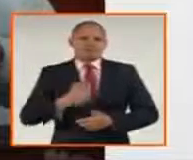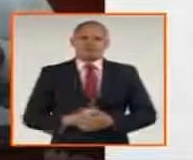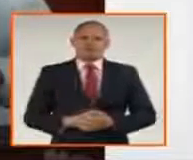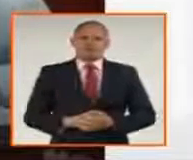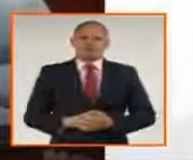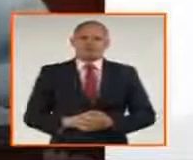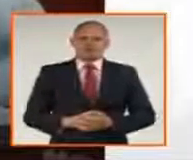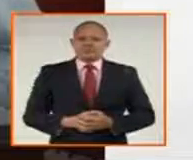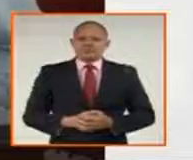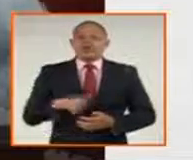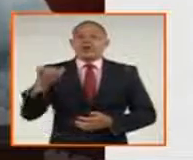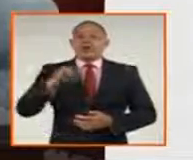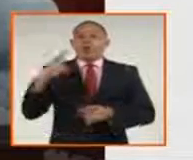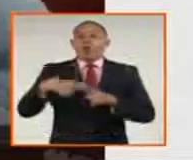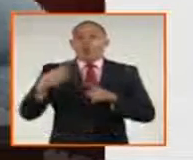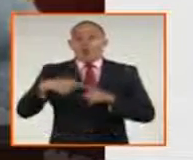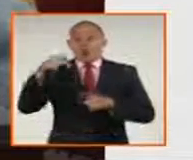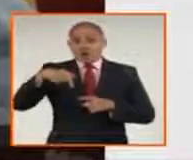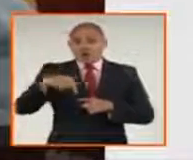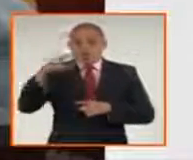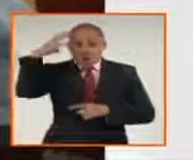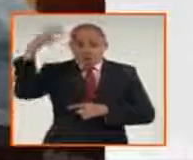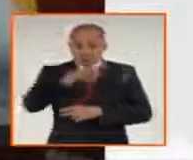al legado humanista de la Revolución Cubana.